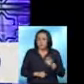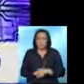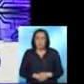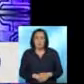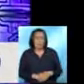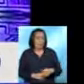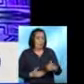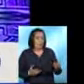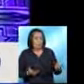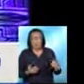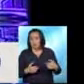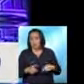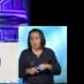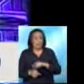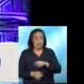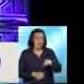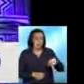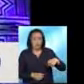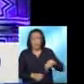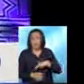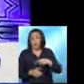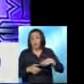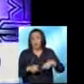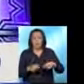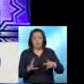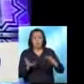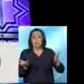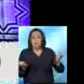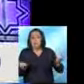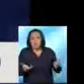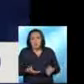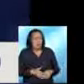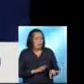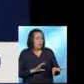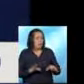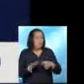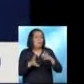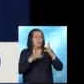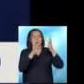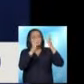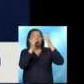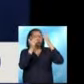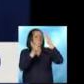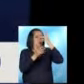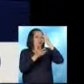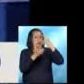nos dejan, haremos con las nubes terciopelo.